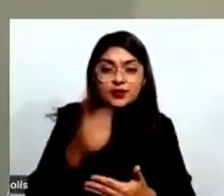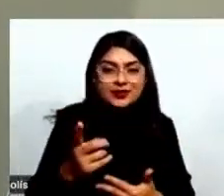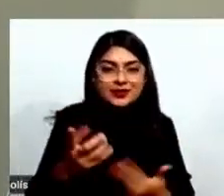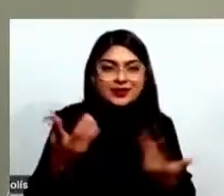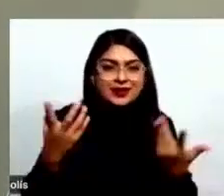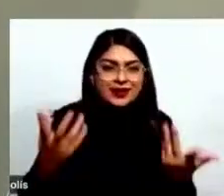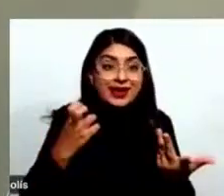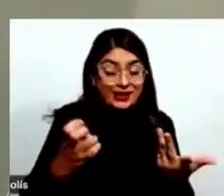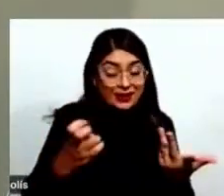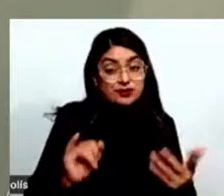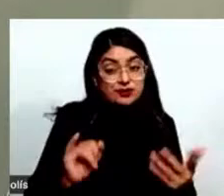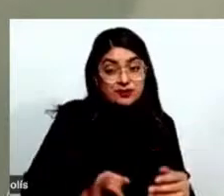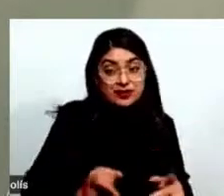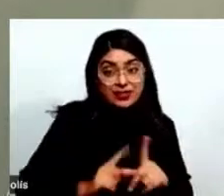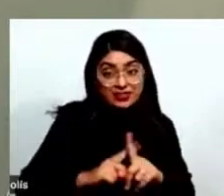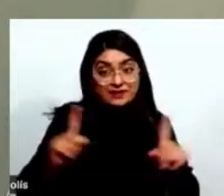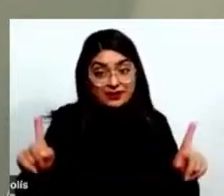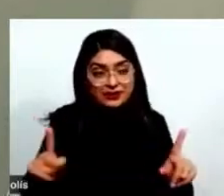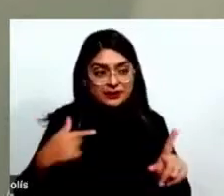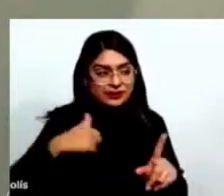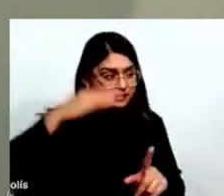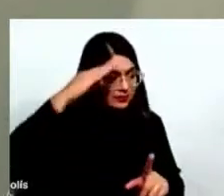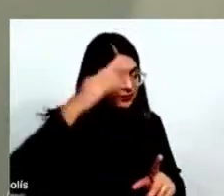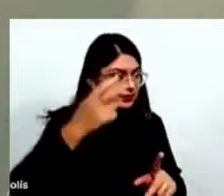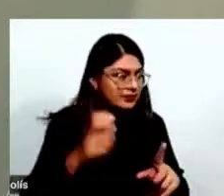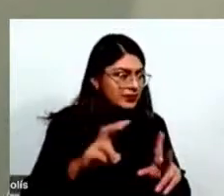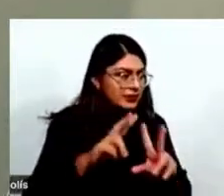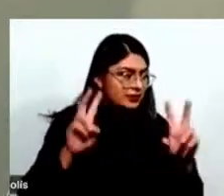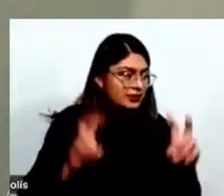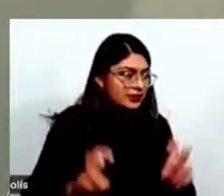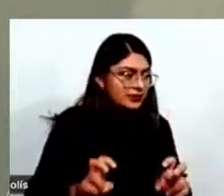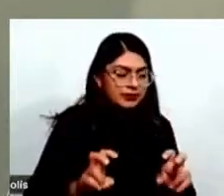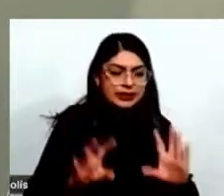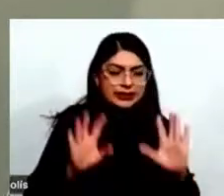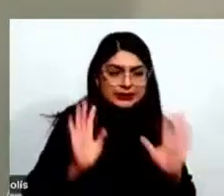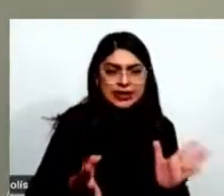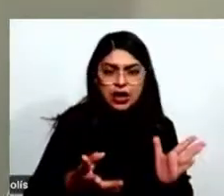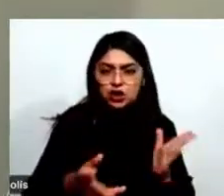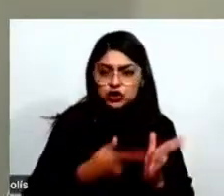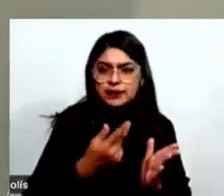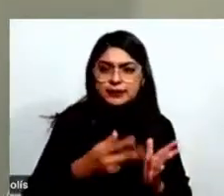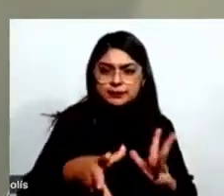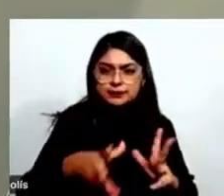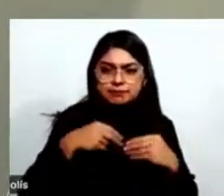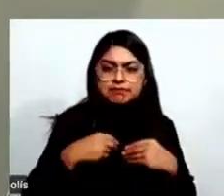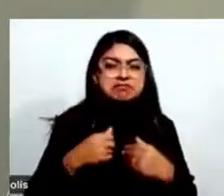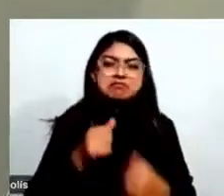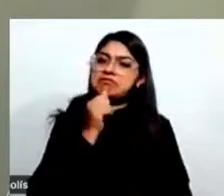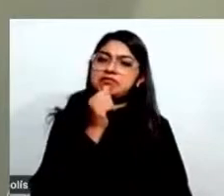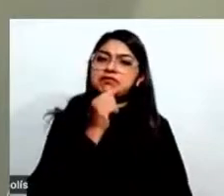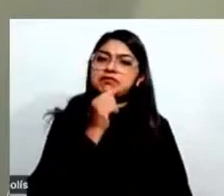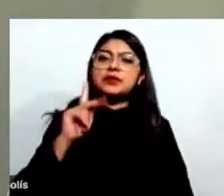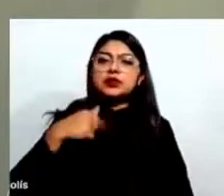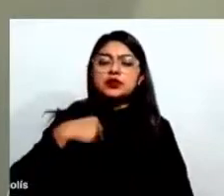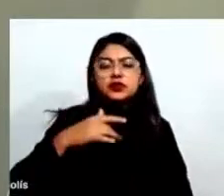no se ha retomado ese derecho, pero digamos que la Corte lo que hace es darle un